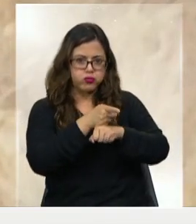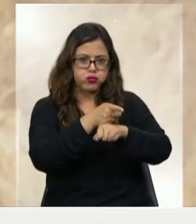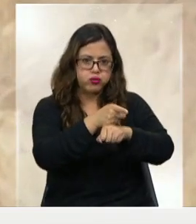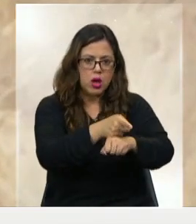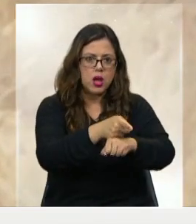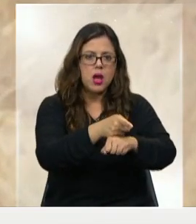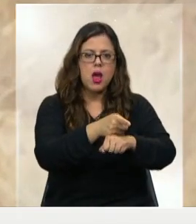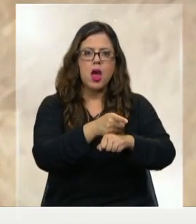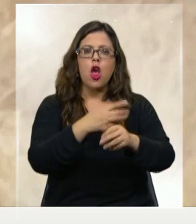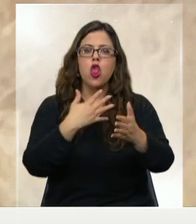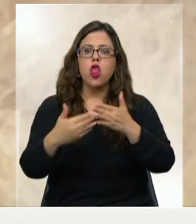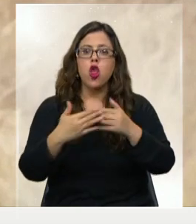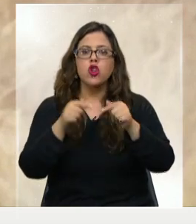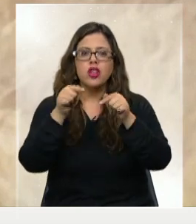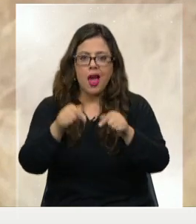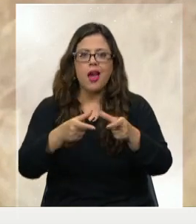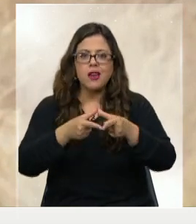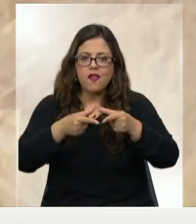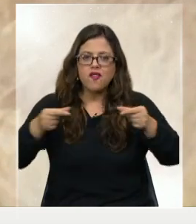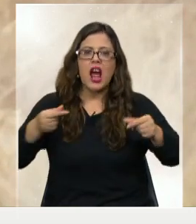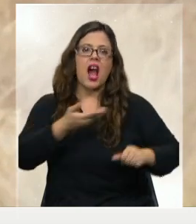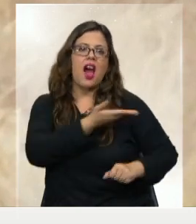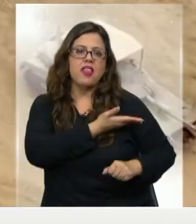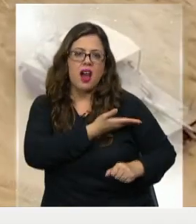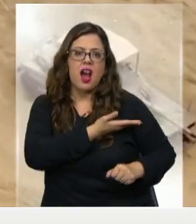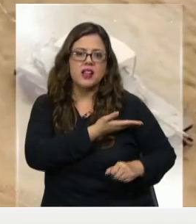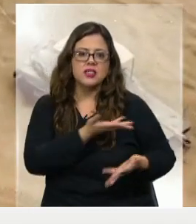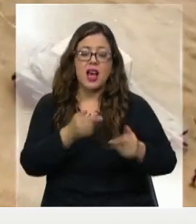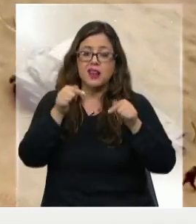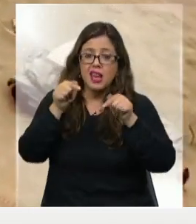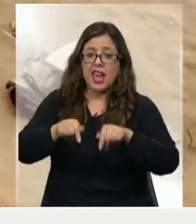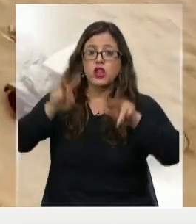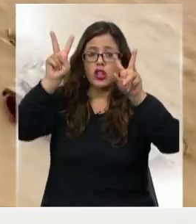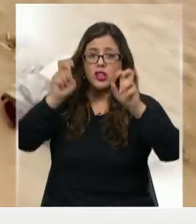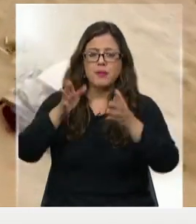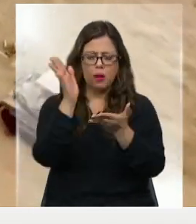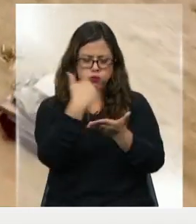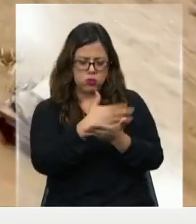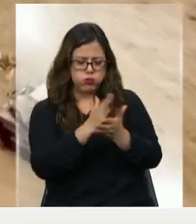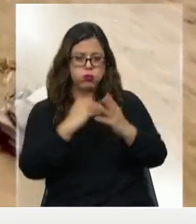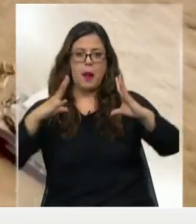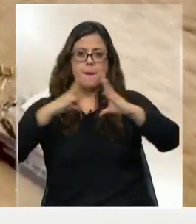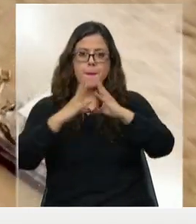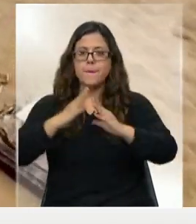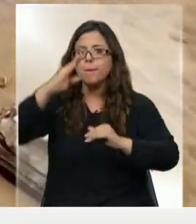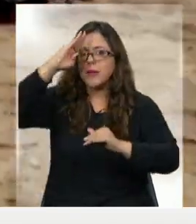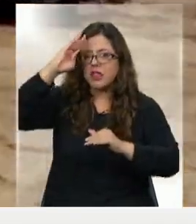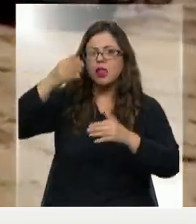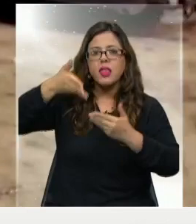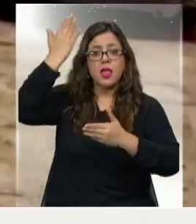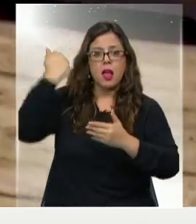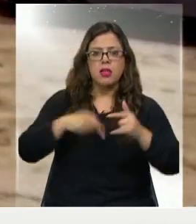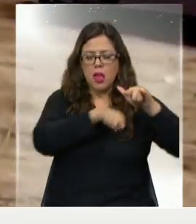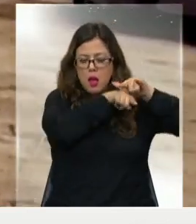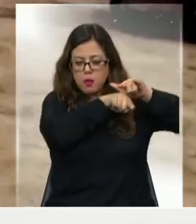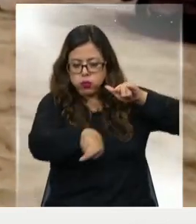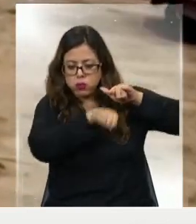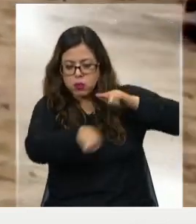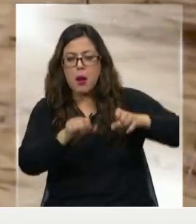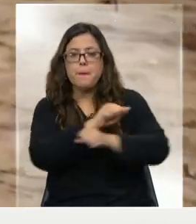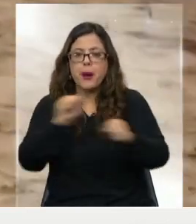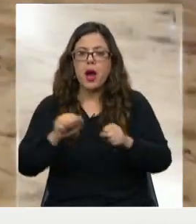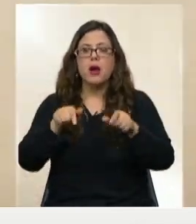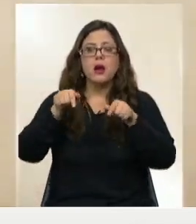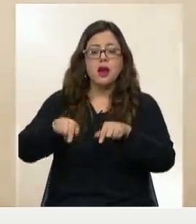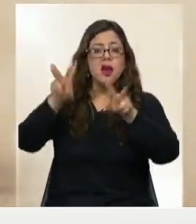con sus tanques. Esto es parte de la fase terrestre, táctica militar actual luego de semanas de ataques aéreos, ofensivas que no